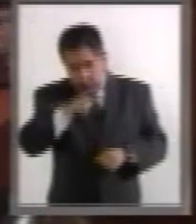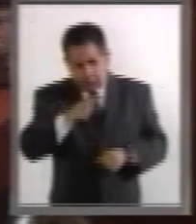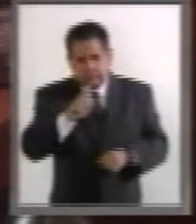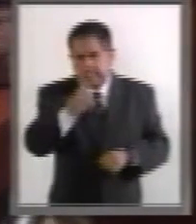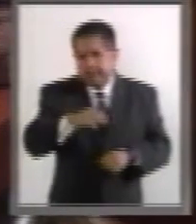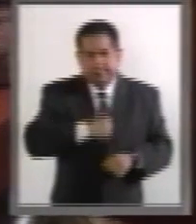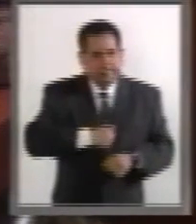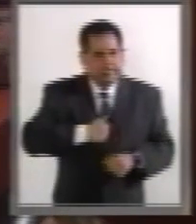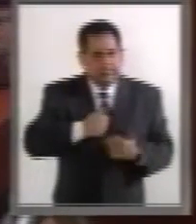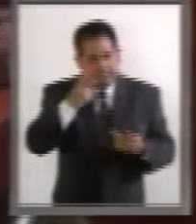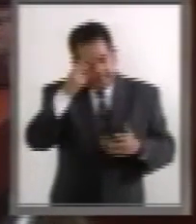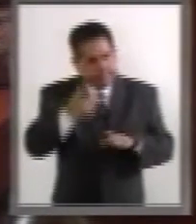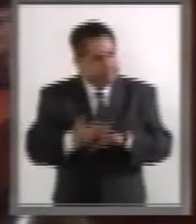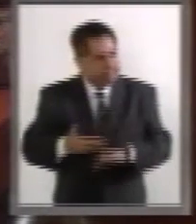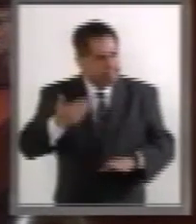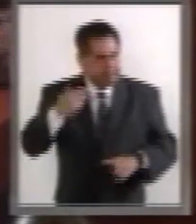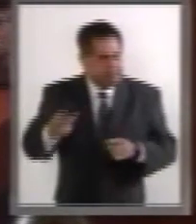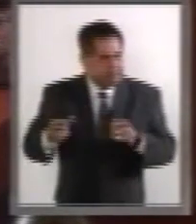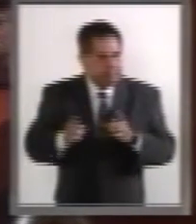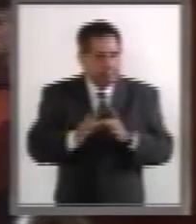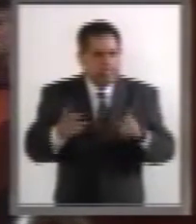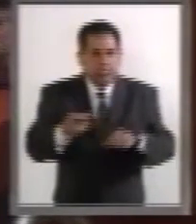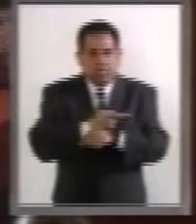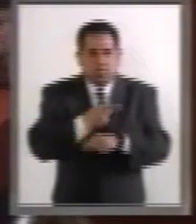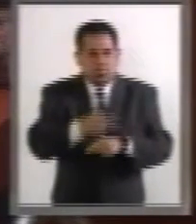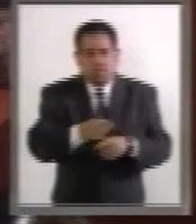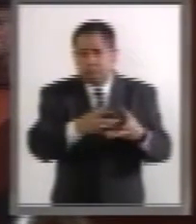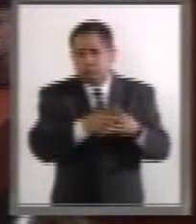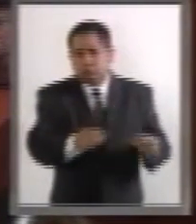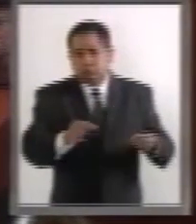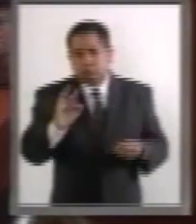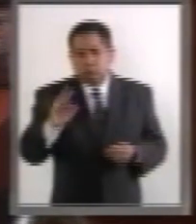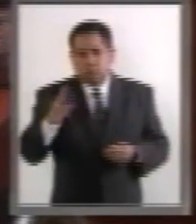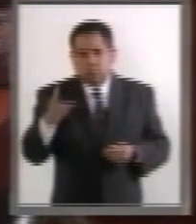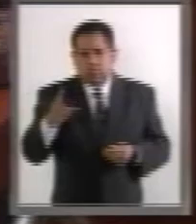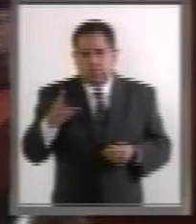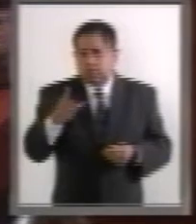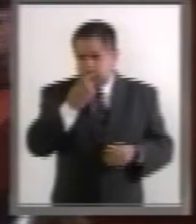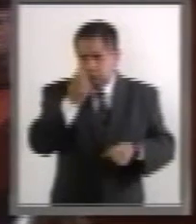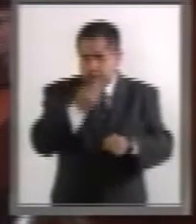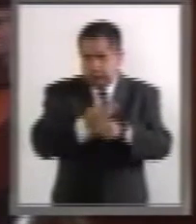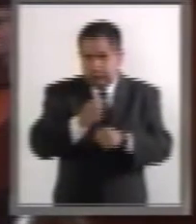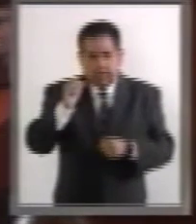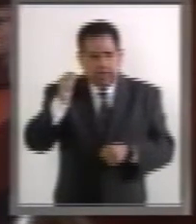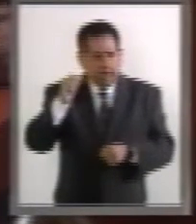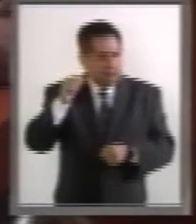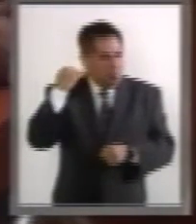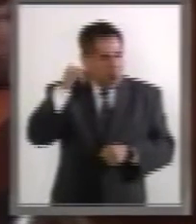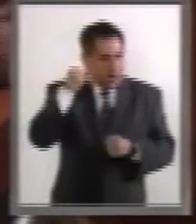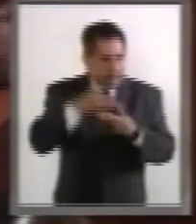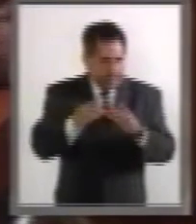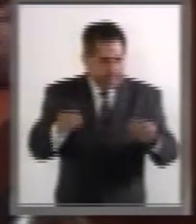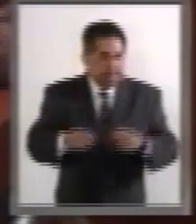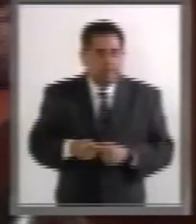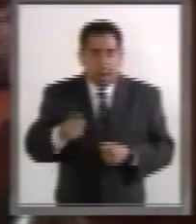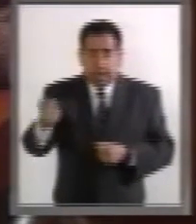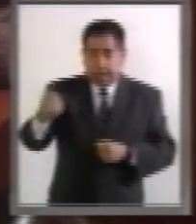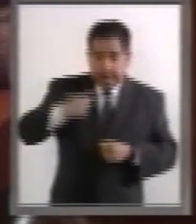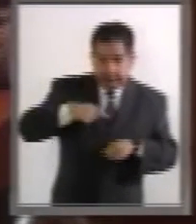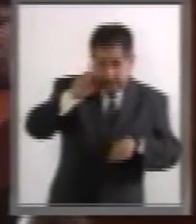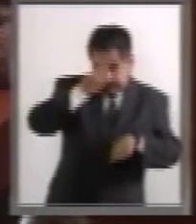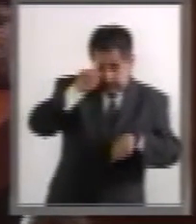lamentables acontecimientos acontecidos por la desaparición de 43 estudiantes de Ayotzinapa. En dicha